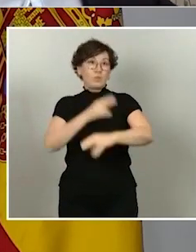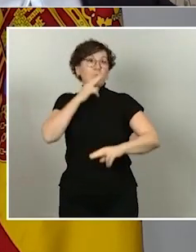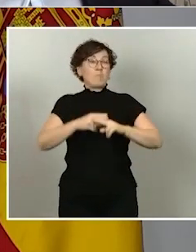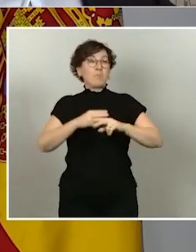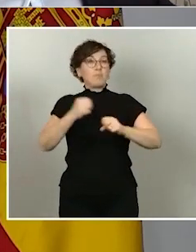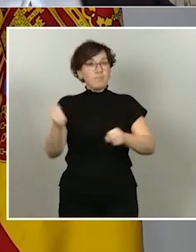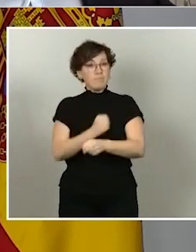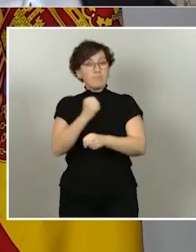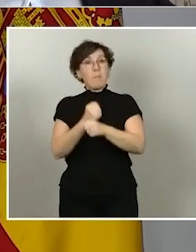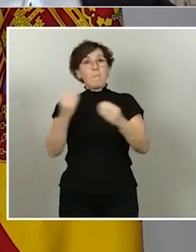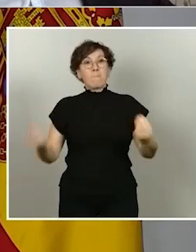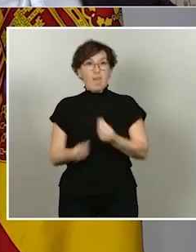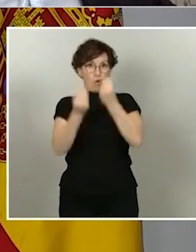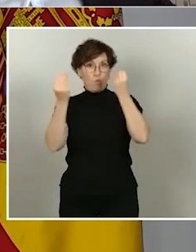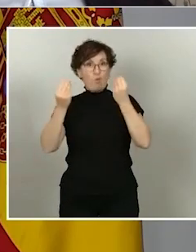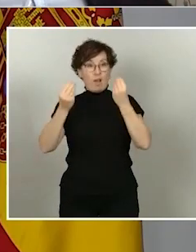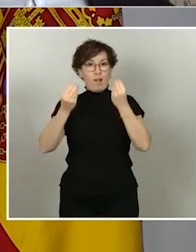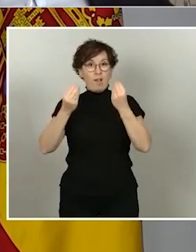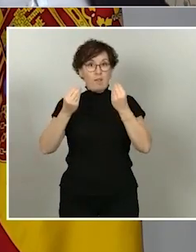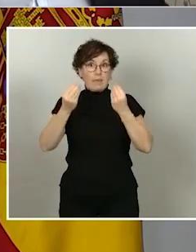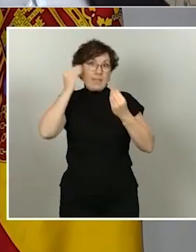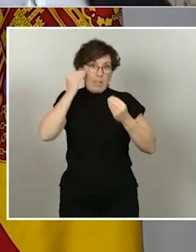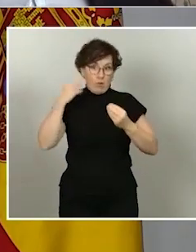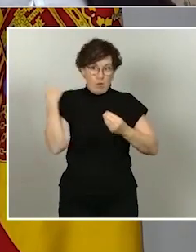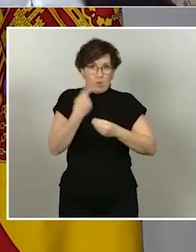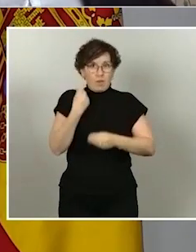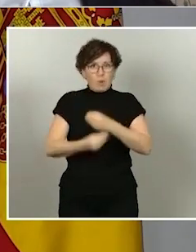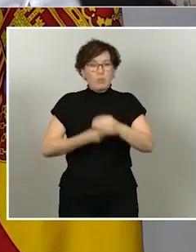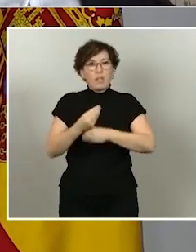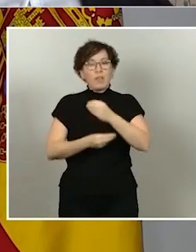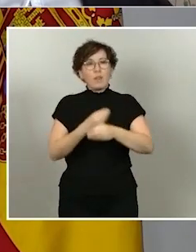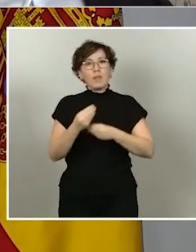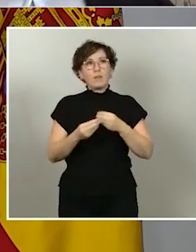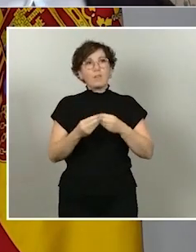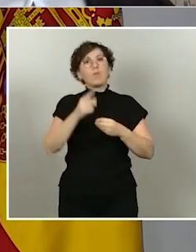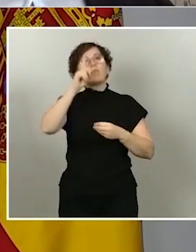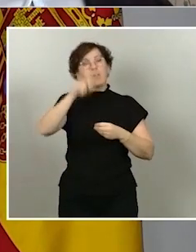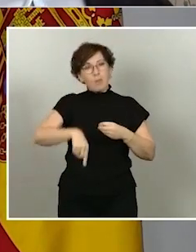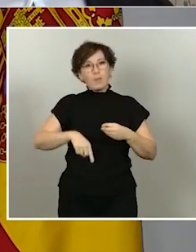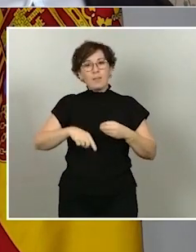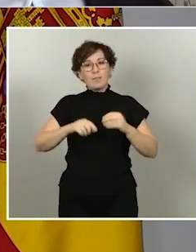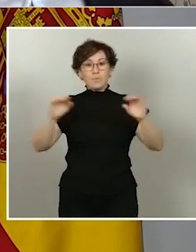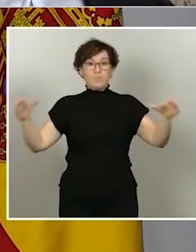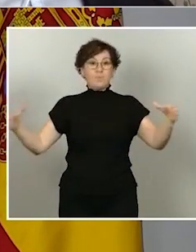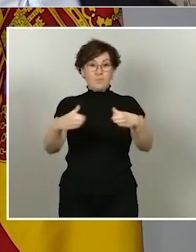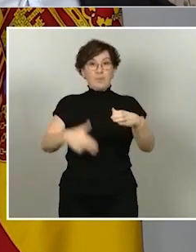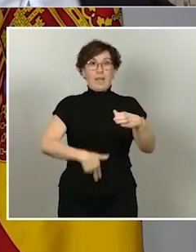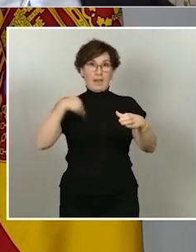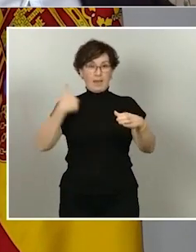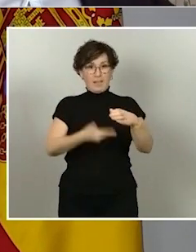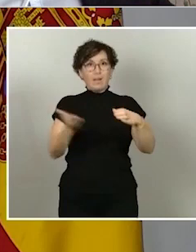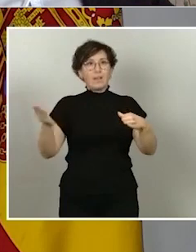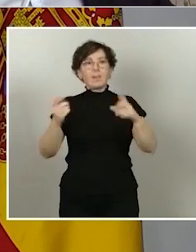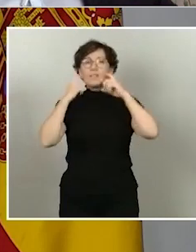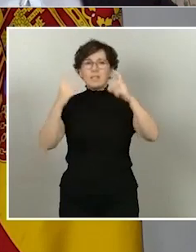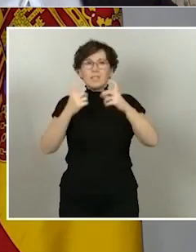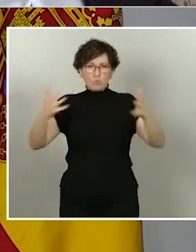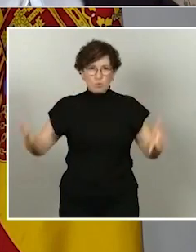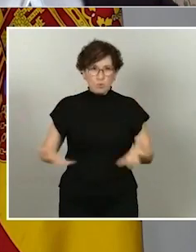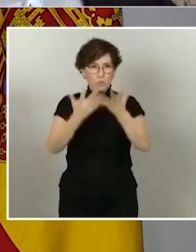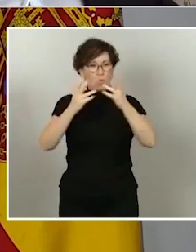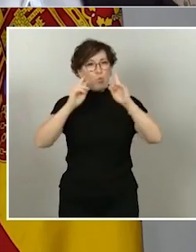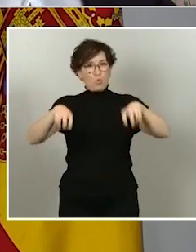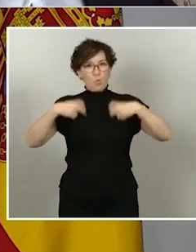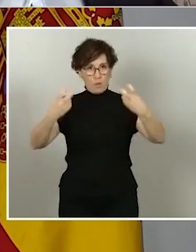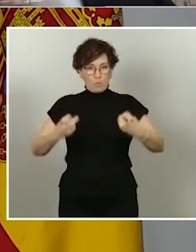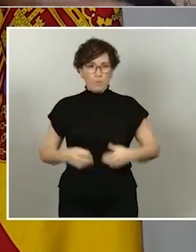lealtad a la justicia de este país contra un partido contra otro contra delincuentes de todo tipo ahora encima sean puestos en entredicho por este gobierno que